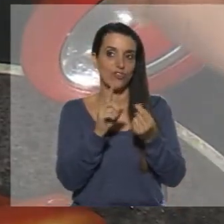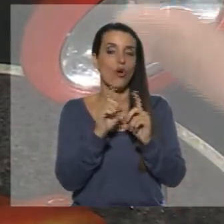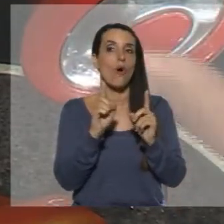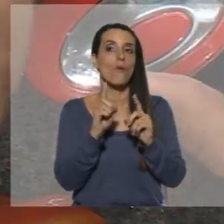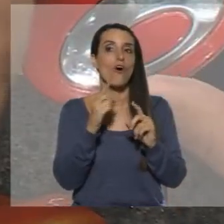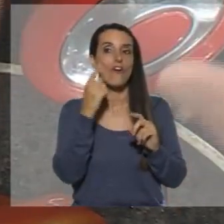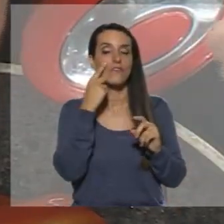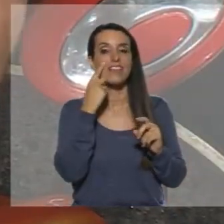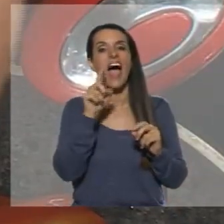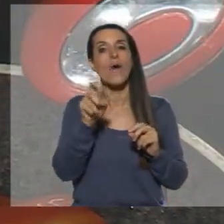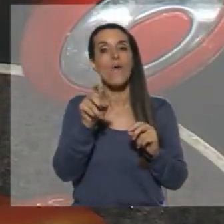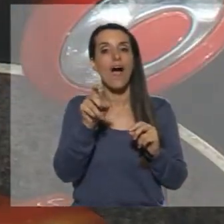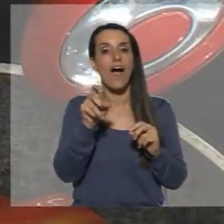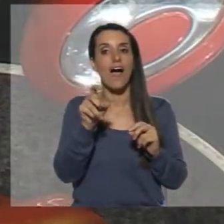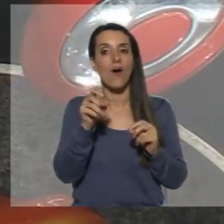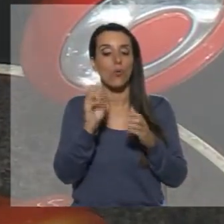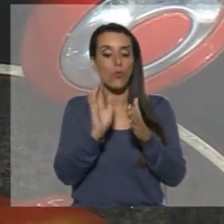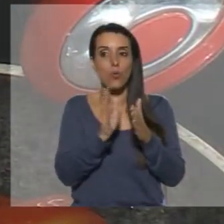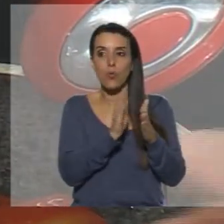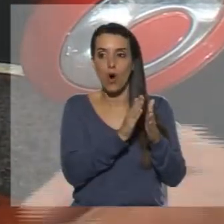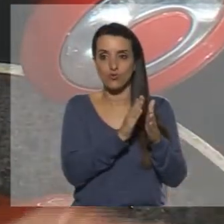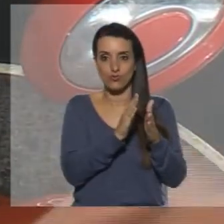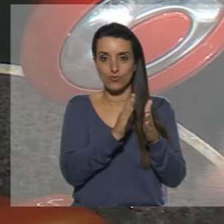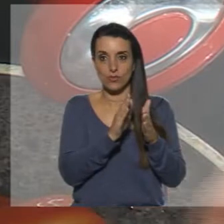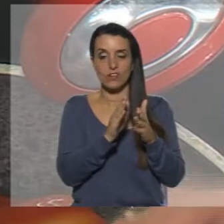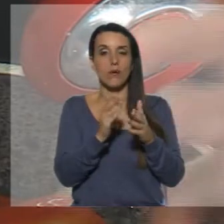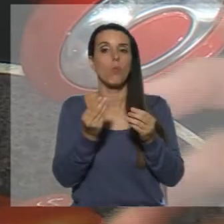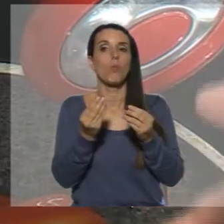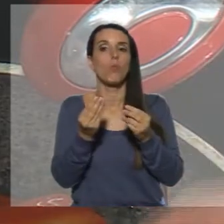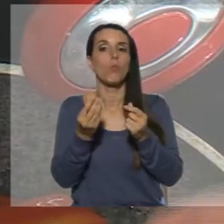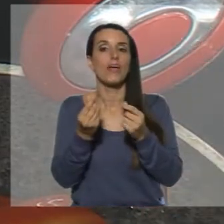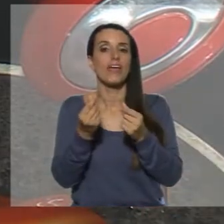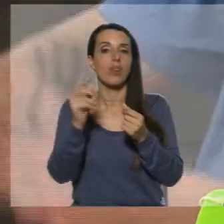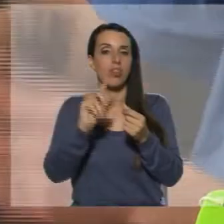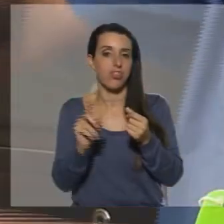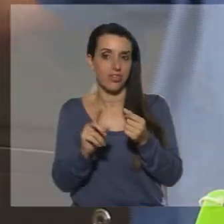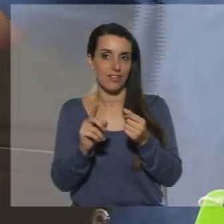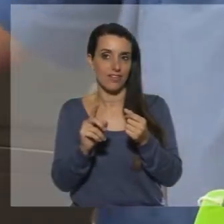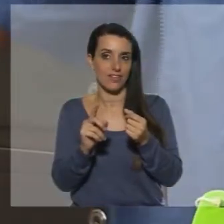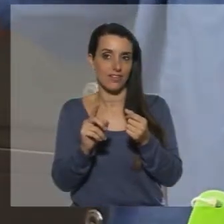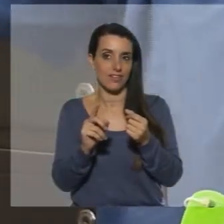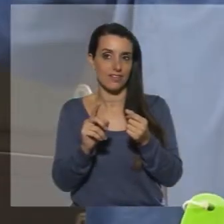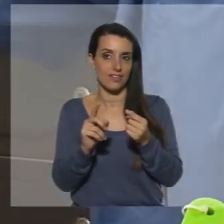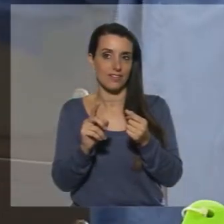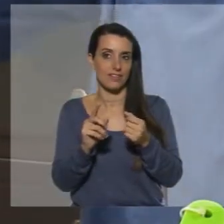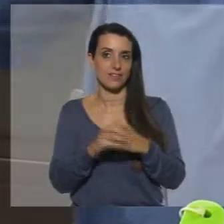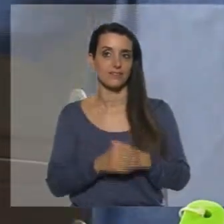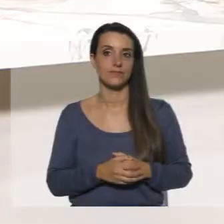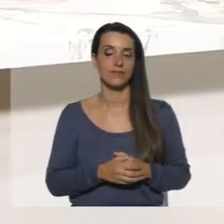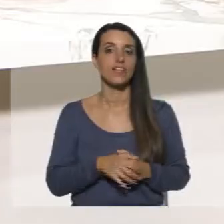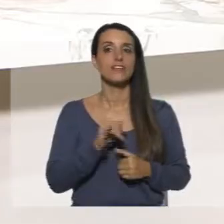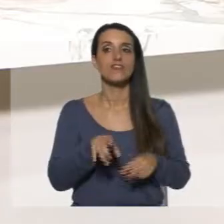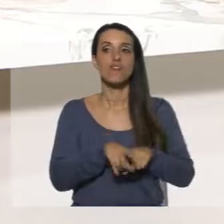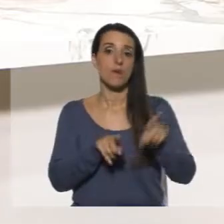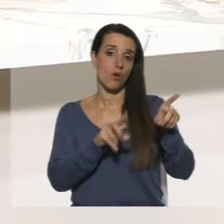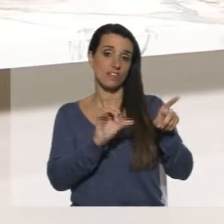que el agua seguramente cuando retirás te queda muy almidonada, perdés mucho sabor en el agua. Yo lo hacía igual que